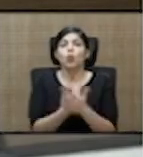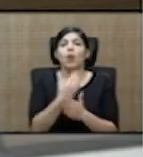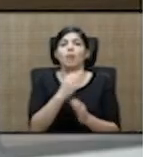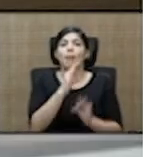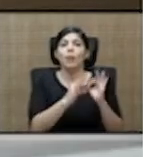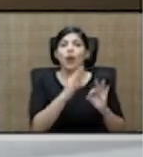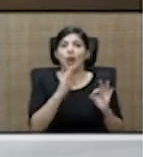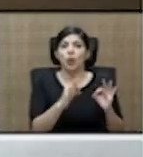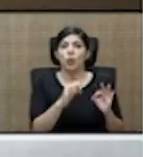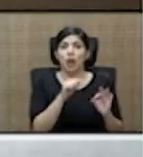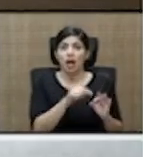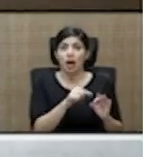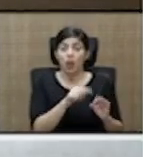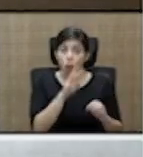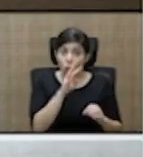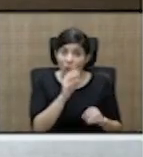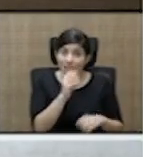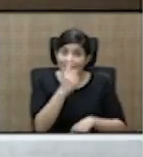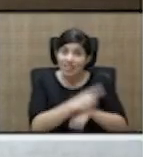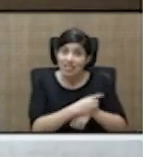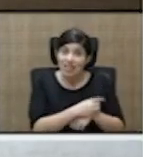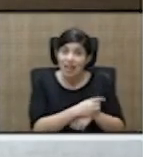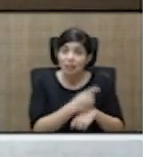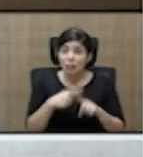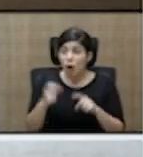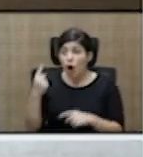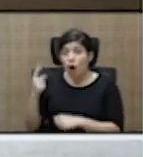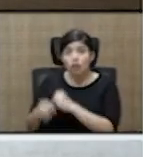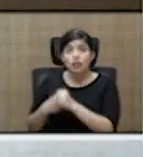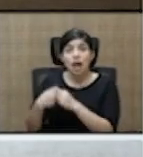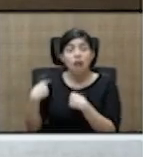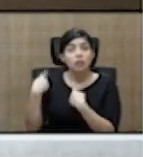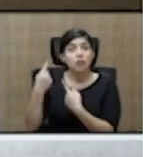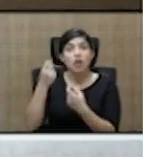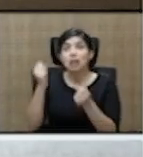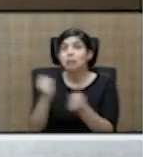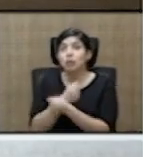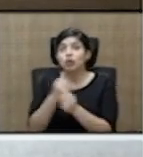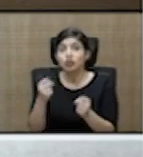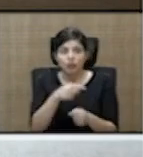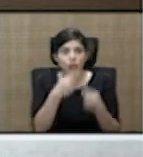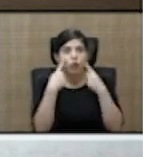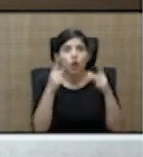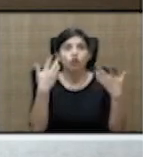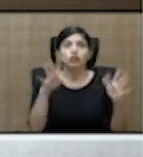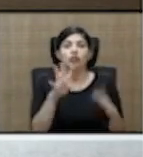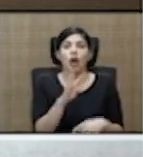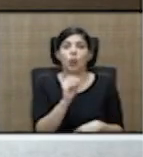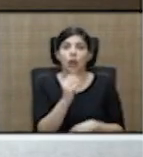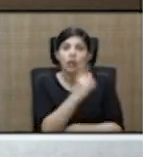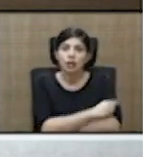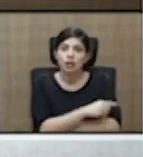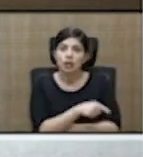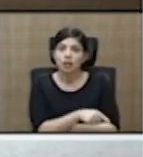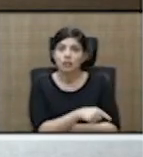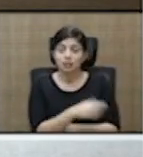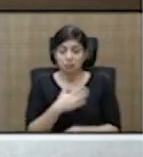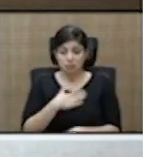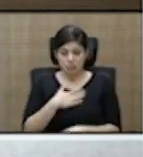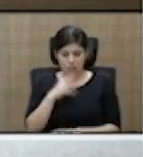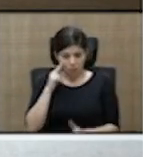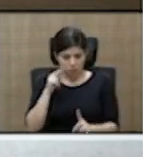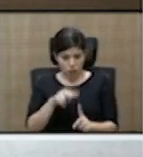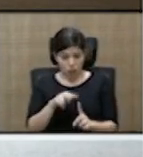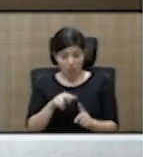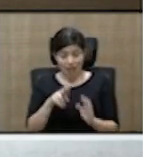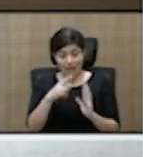Por ejemplo, omitió el tema de política exterior, de la importancia de las relaciones exteriores, más en un momento